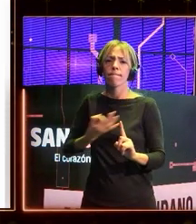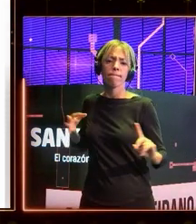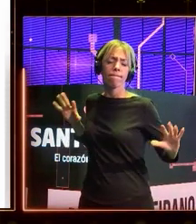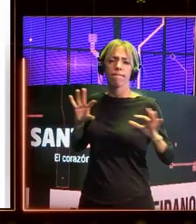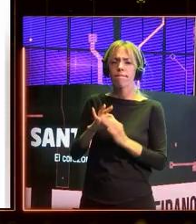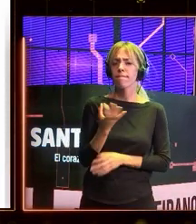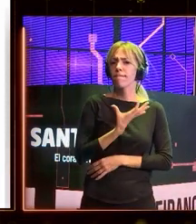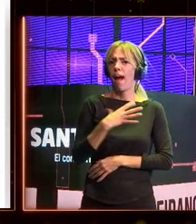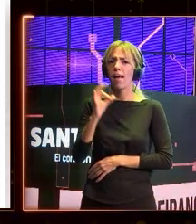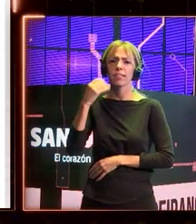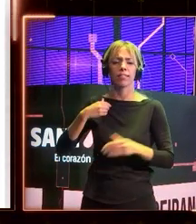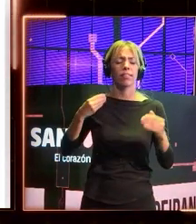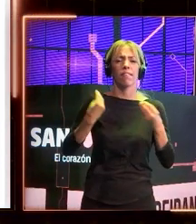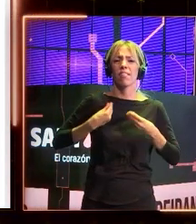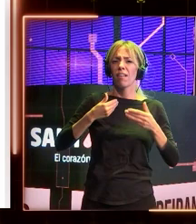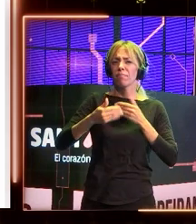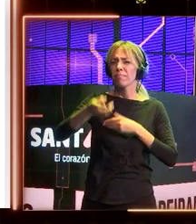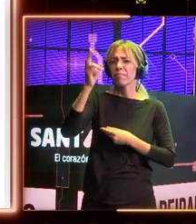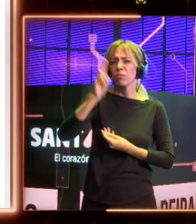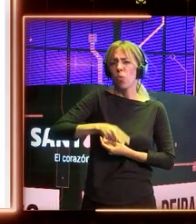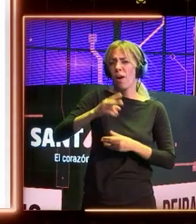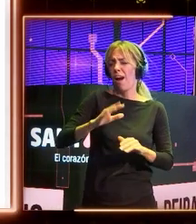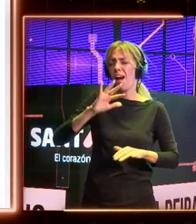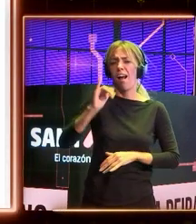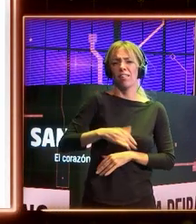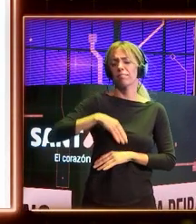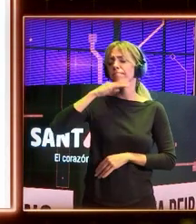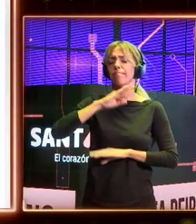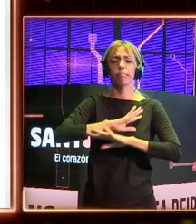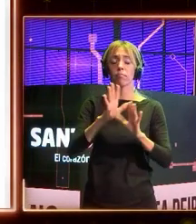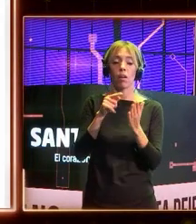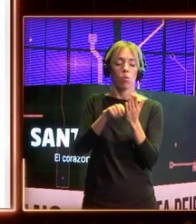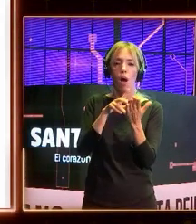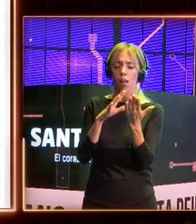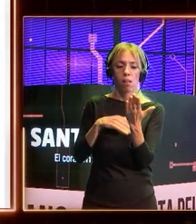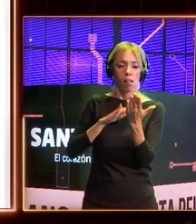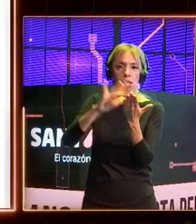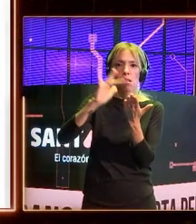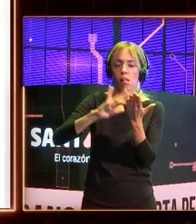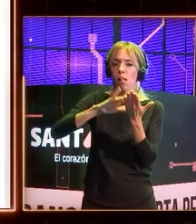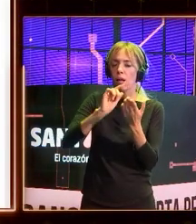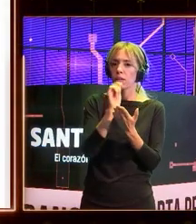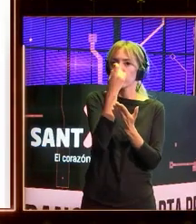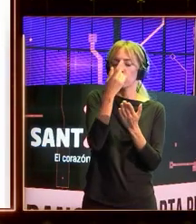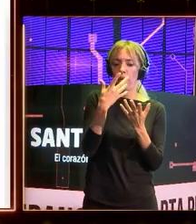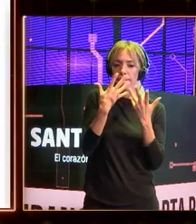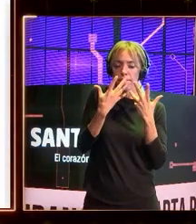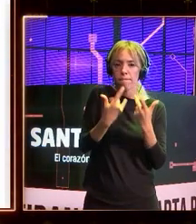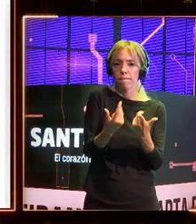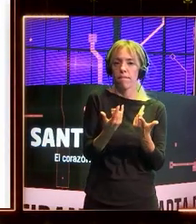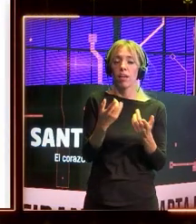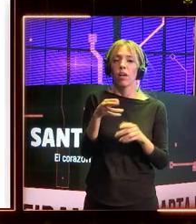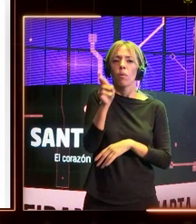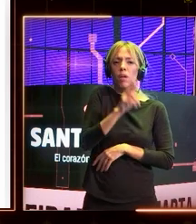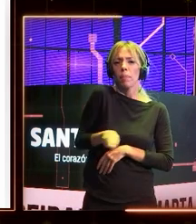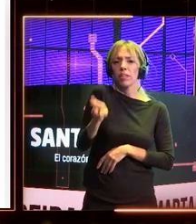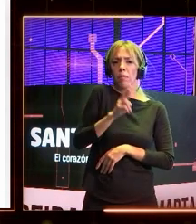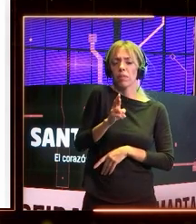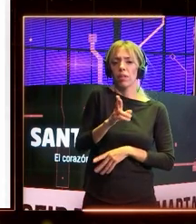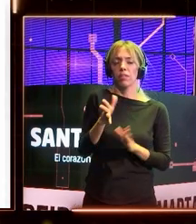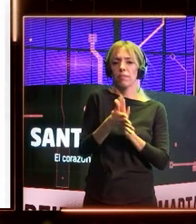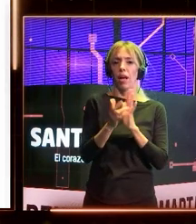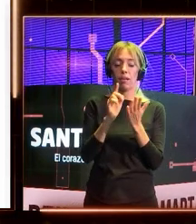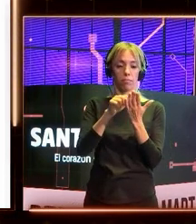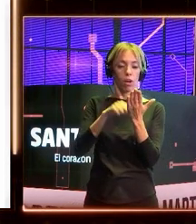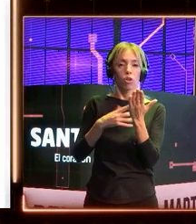para hacer eso toda tu vida y no te vas a cansar nunca. Pues esto es un poco lo que consigue este tipo de patrón repetitivo que te ofrece